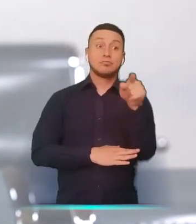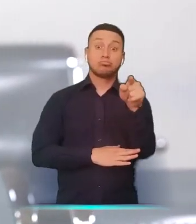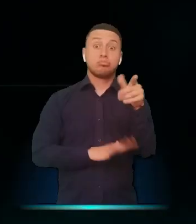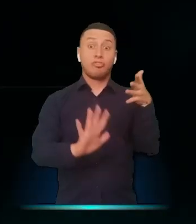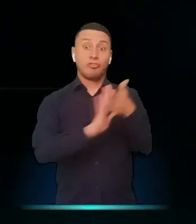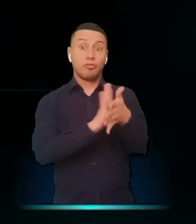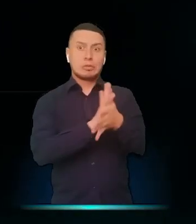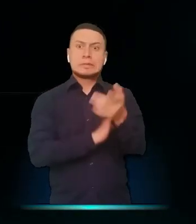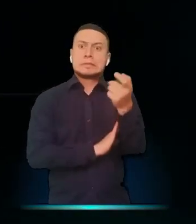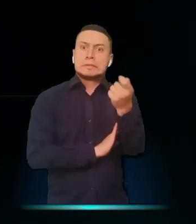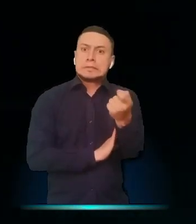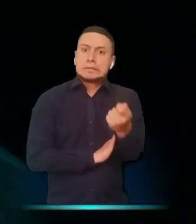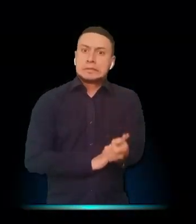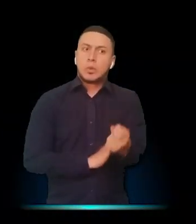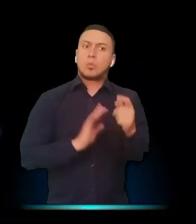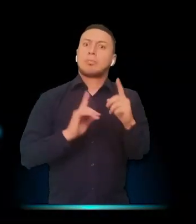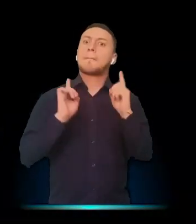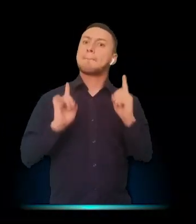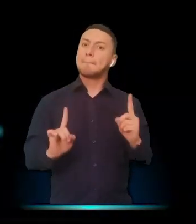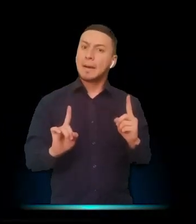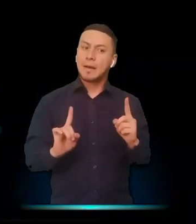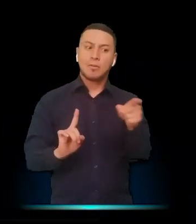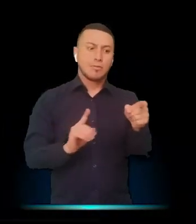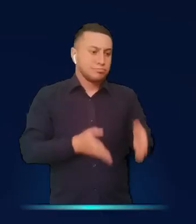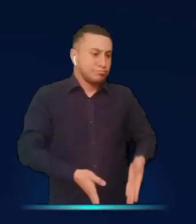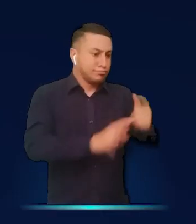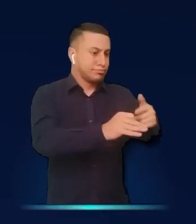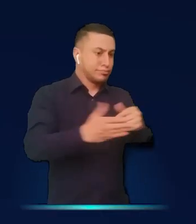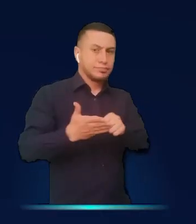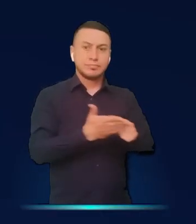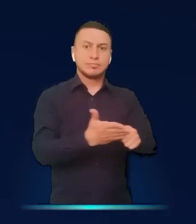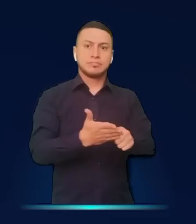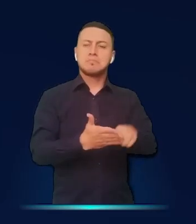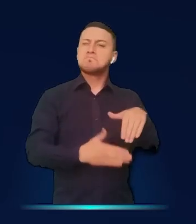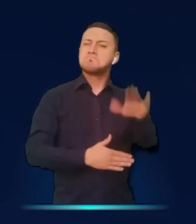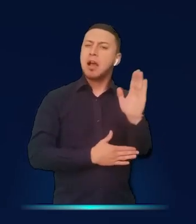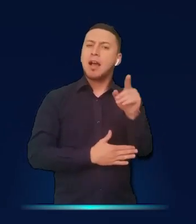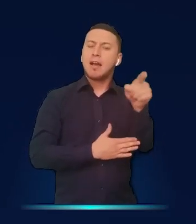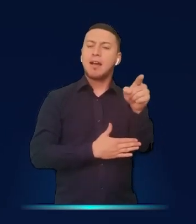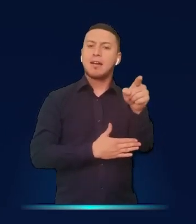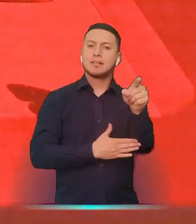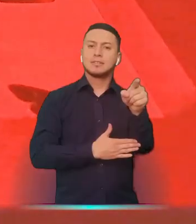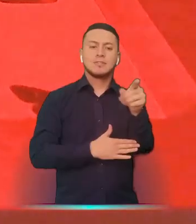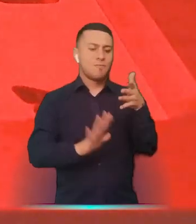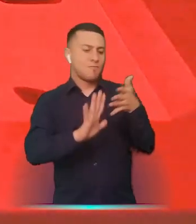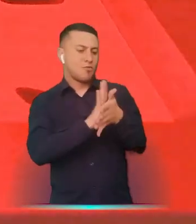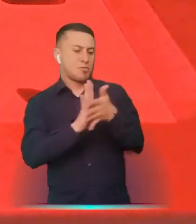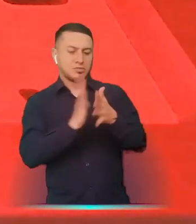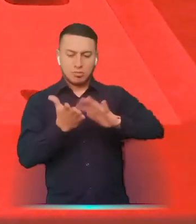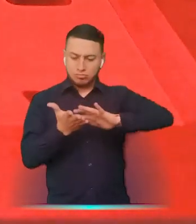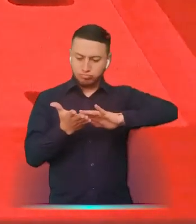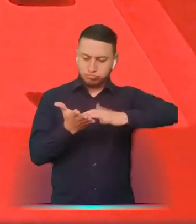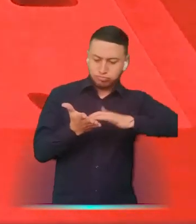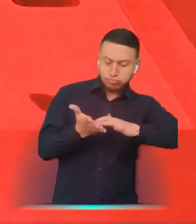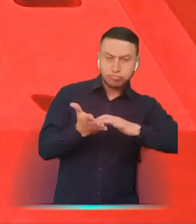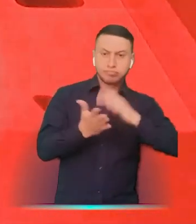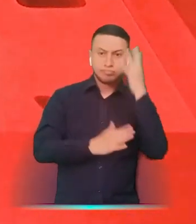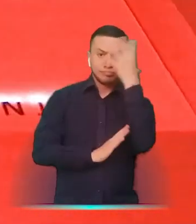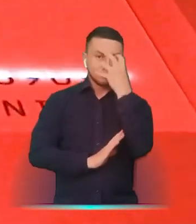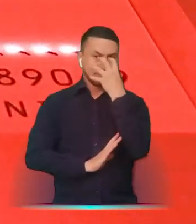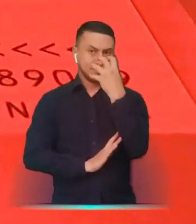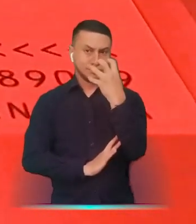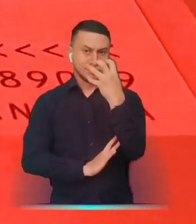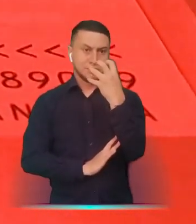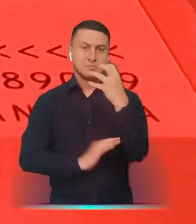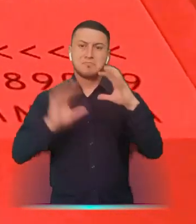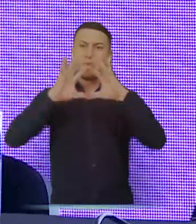identidad, con datos sensibles, pero con una gran ventaja que tiene la registraduría hoy. La base biométrica más grande